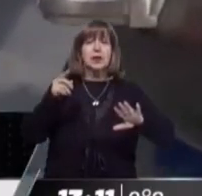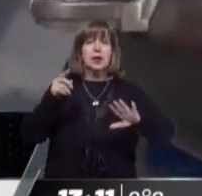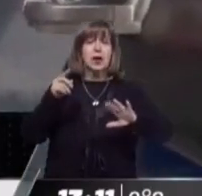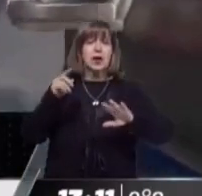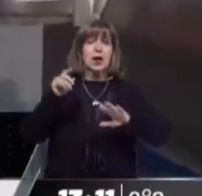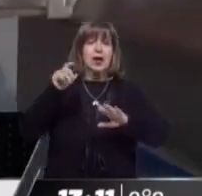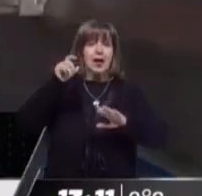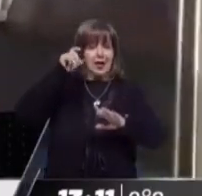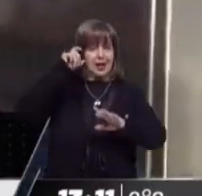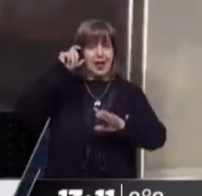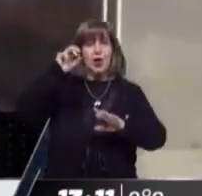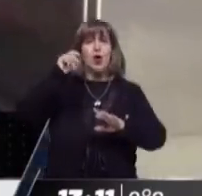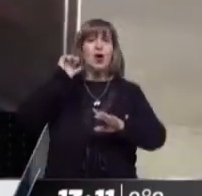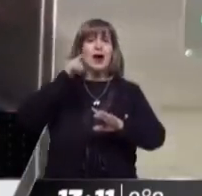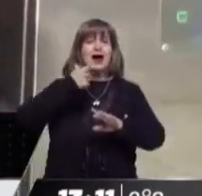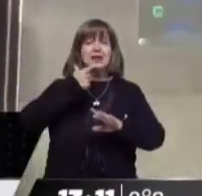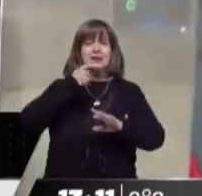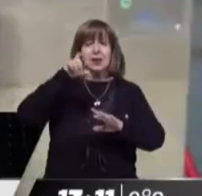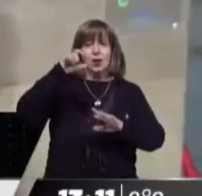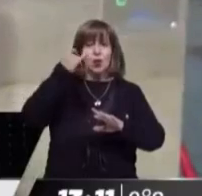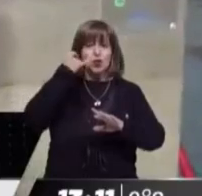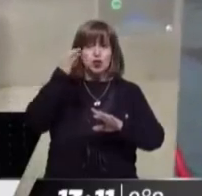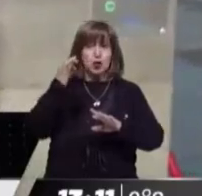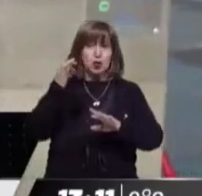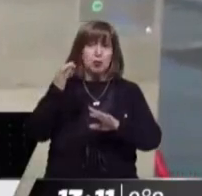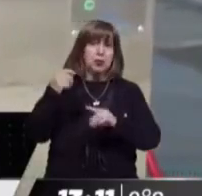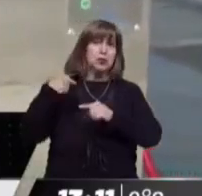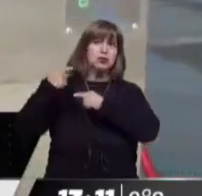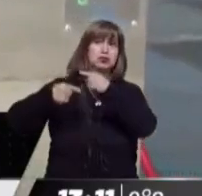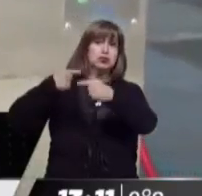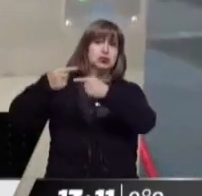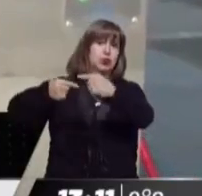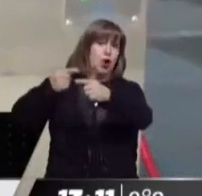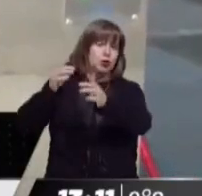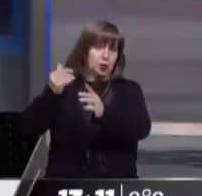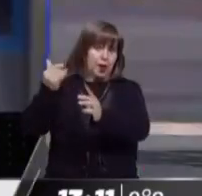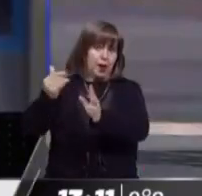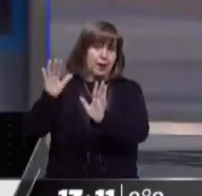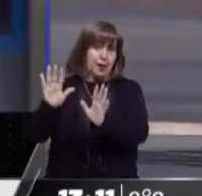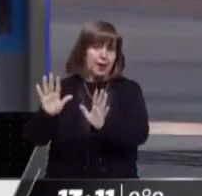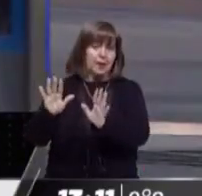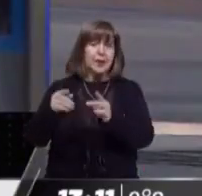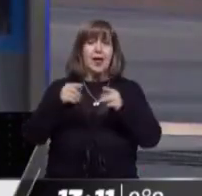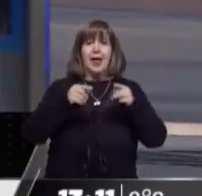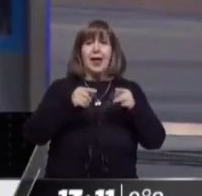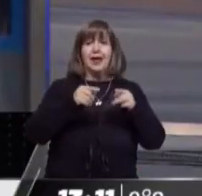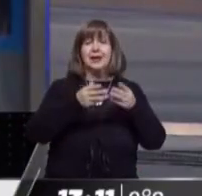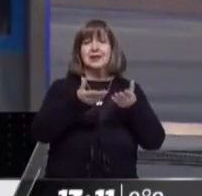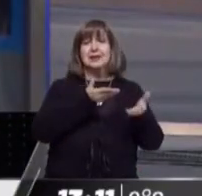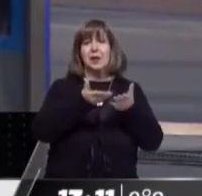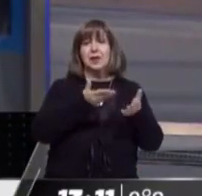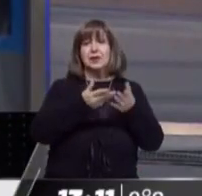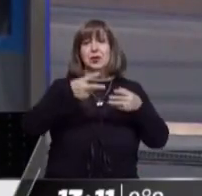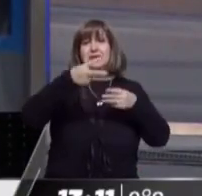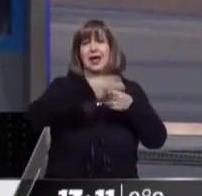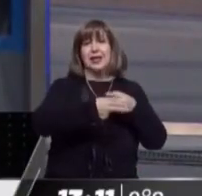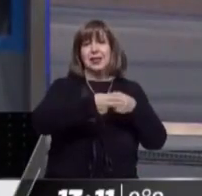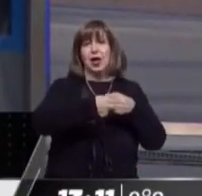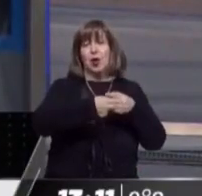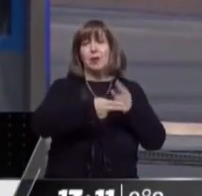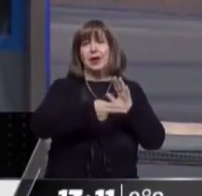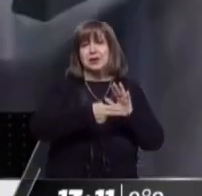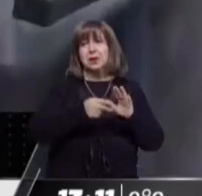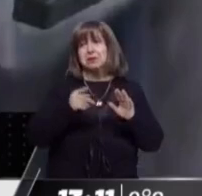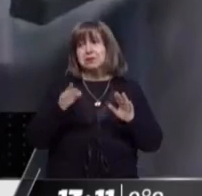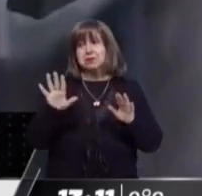cuyo todas las estaciones que ofrecen el servicio firme no interrumpible es decir el que no se interrumpe el servicio que siempre está activo no